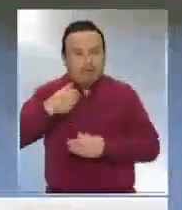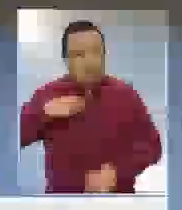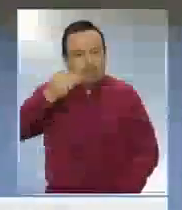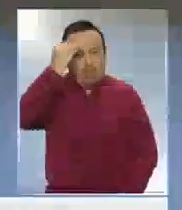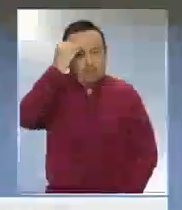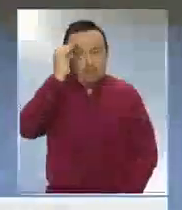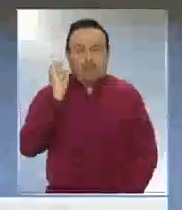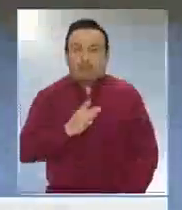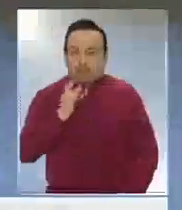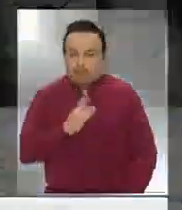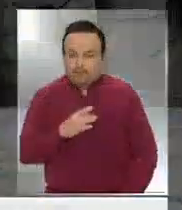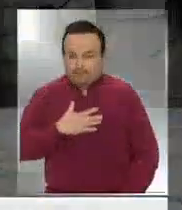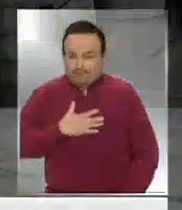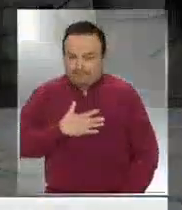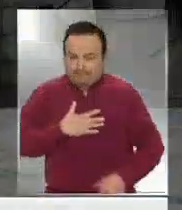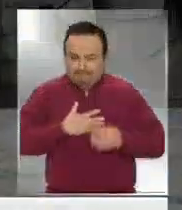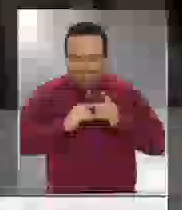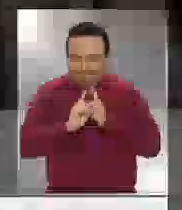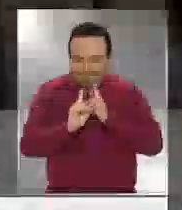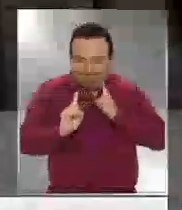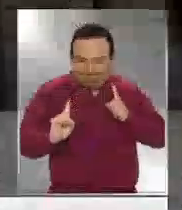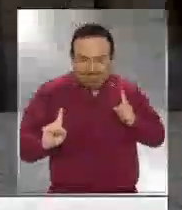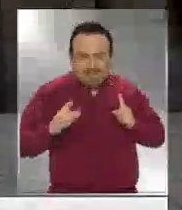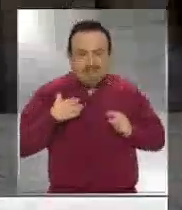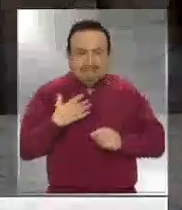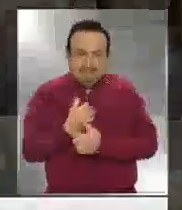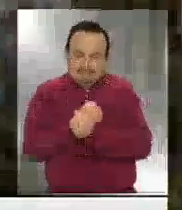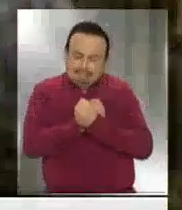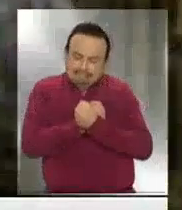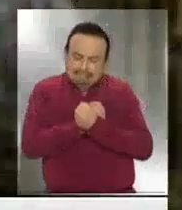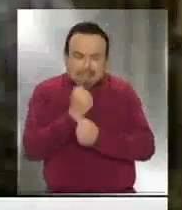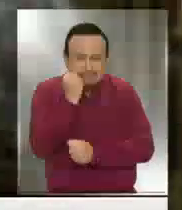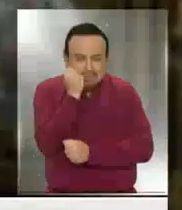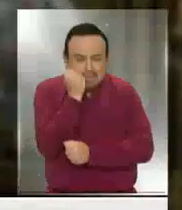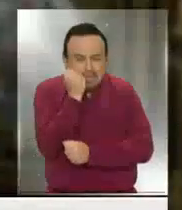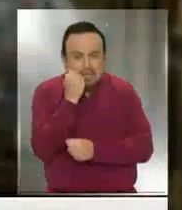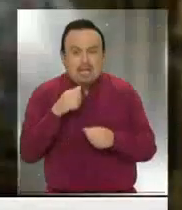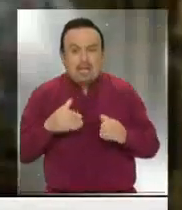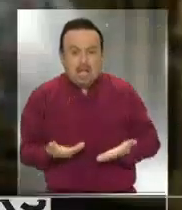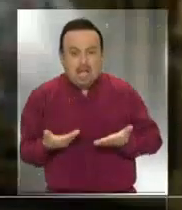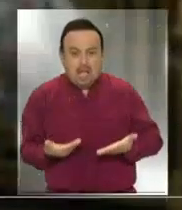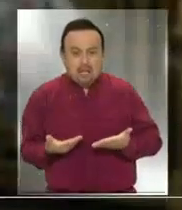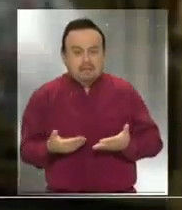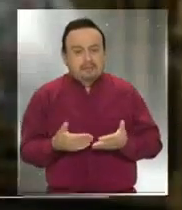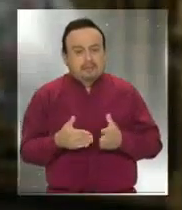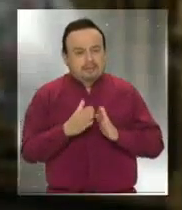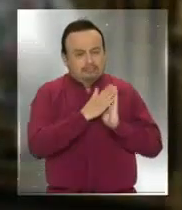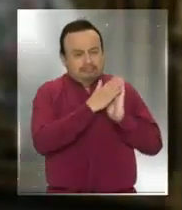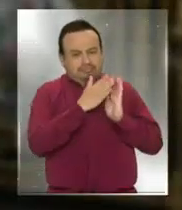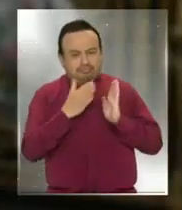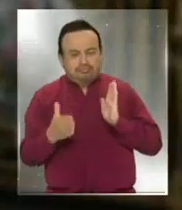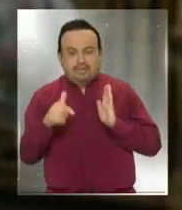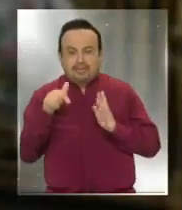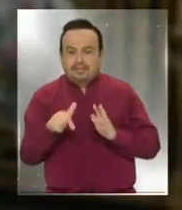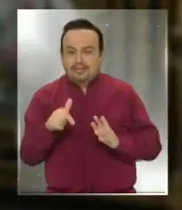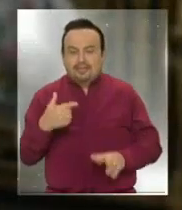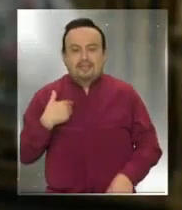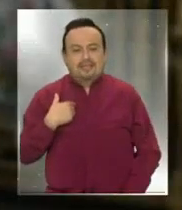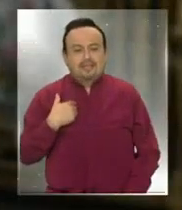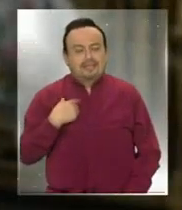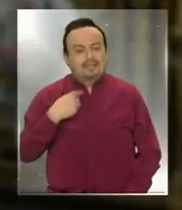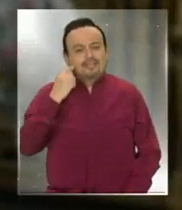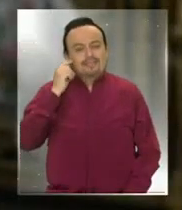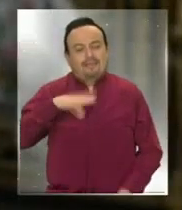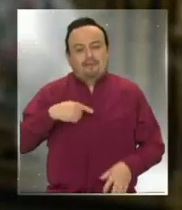la dolorosa sensación de separación de sus seres queridos. Ahora, como entonces, sabemos en el fondo qué es